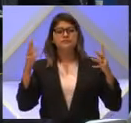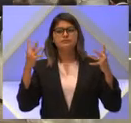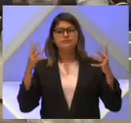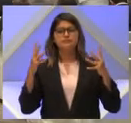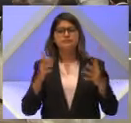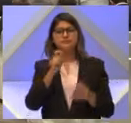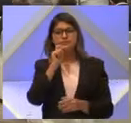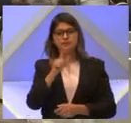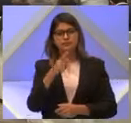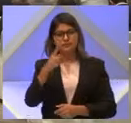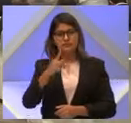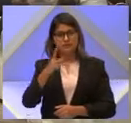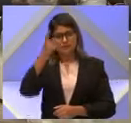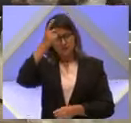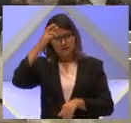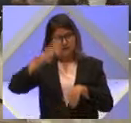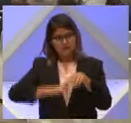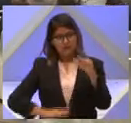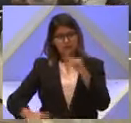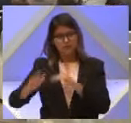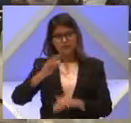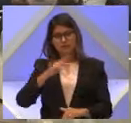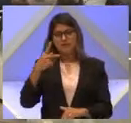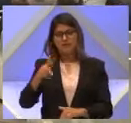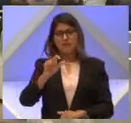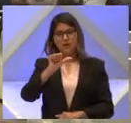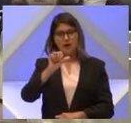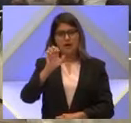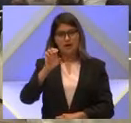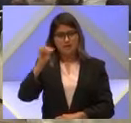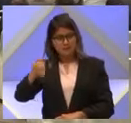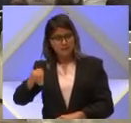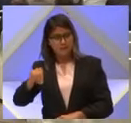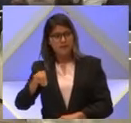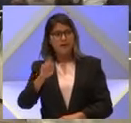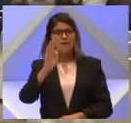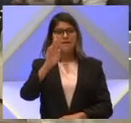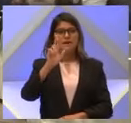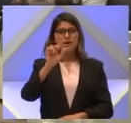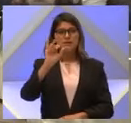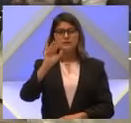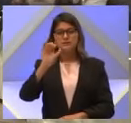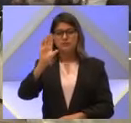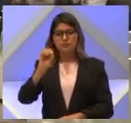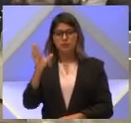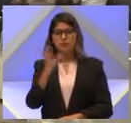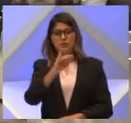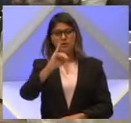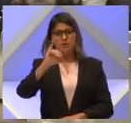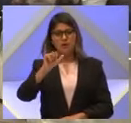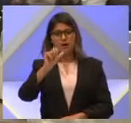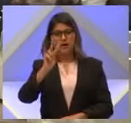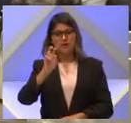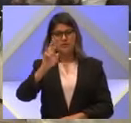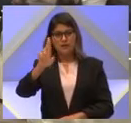al señor director general de la agencia espacial mexicana doctor francisco javier mendieta a jiménez